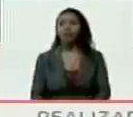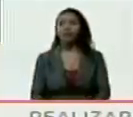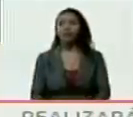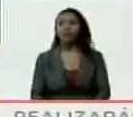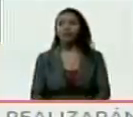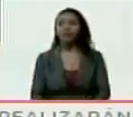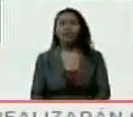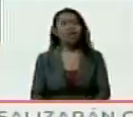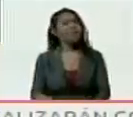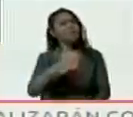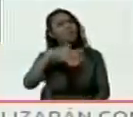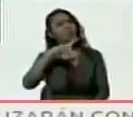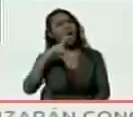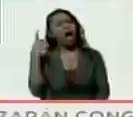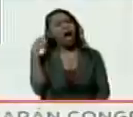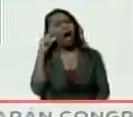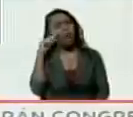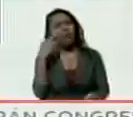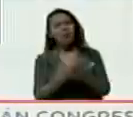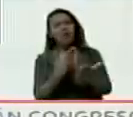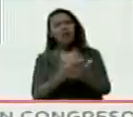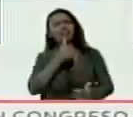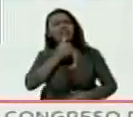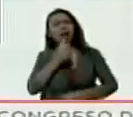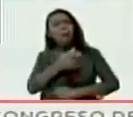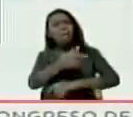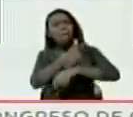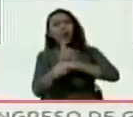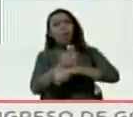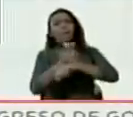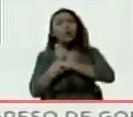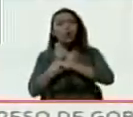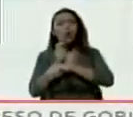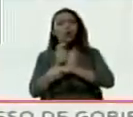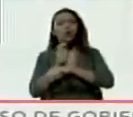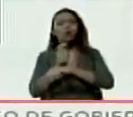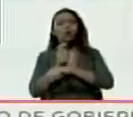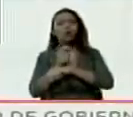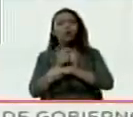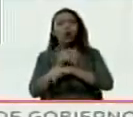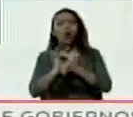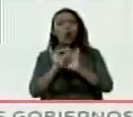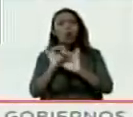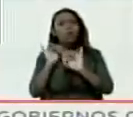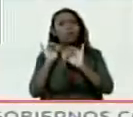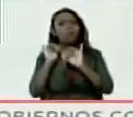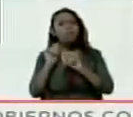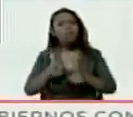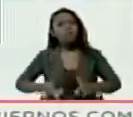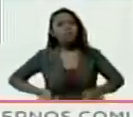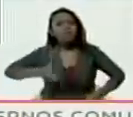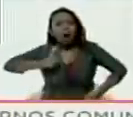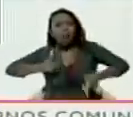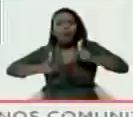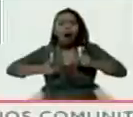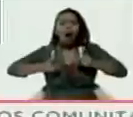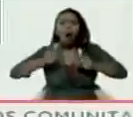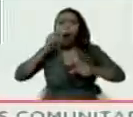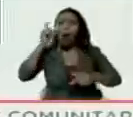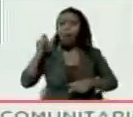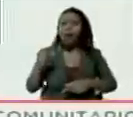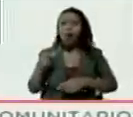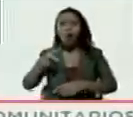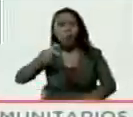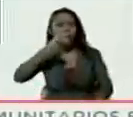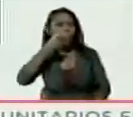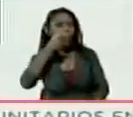¿Y dónde está la prueba de que quienes dispararon en efecto eran los pistoleros, los escoltas de